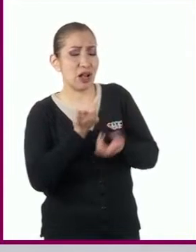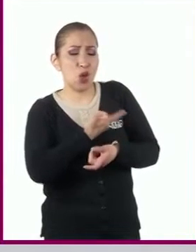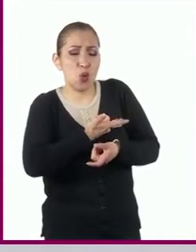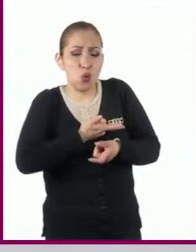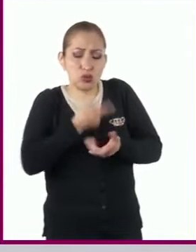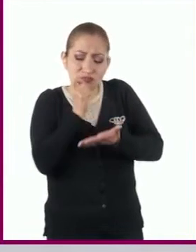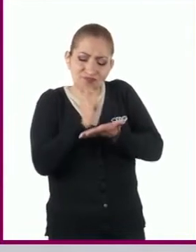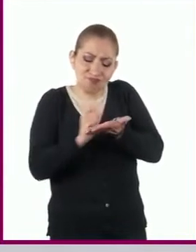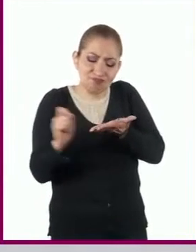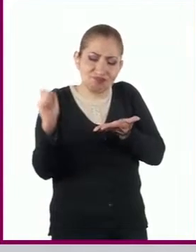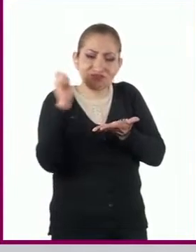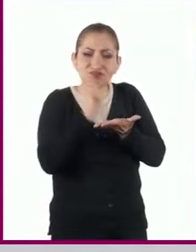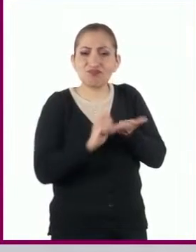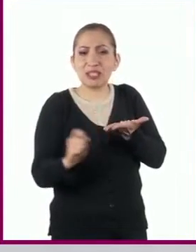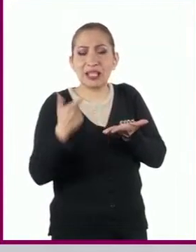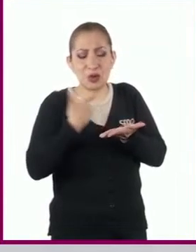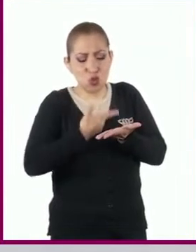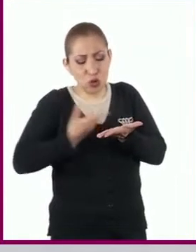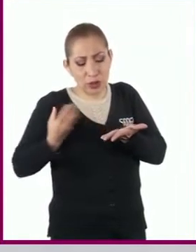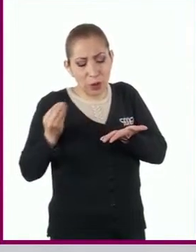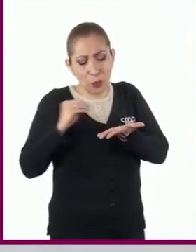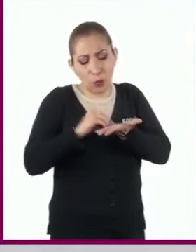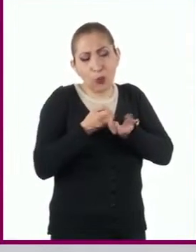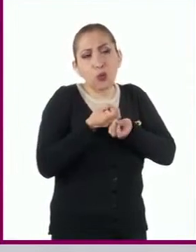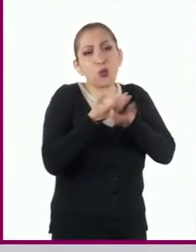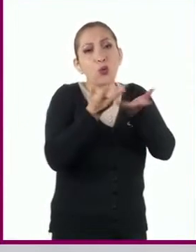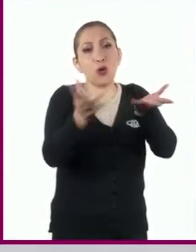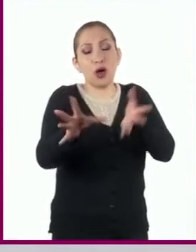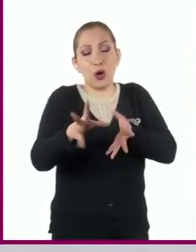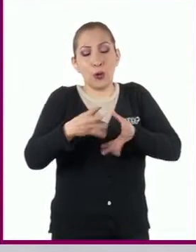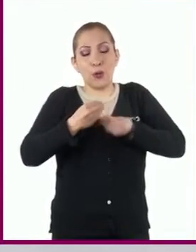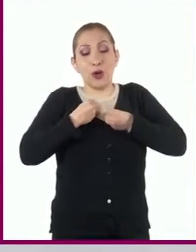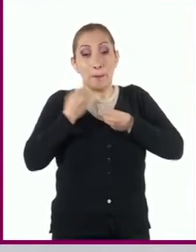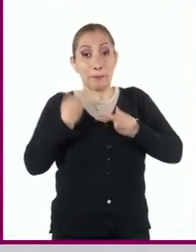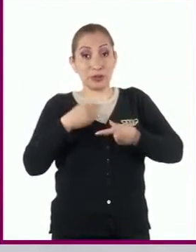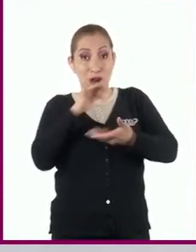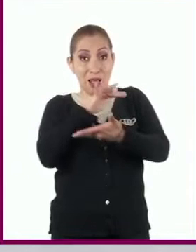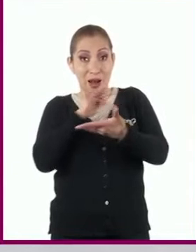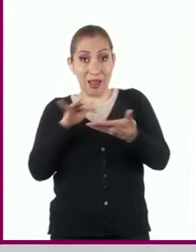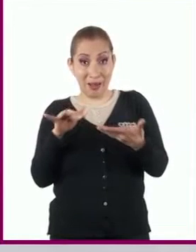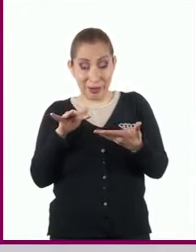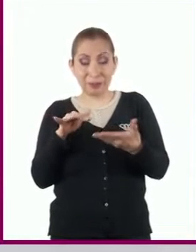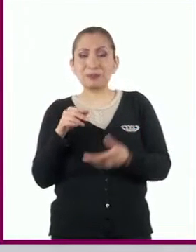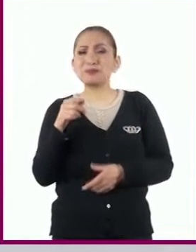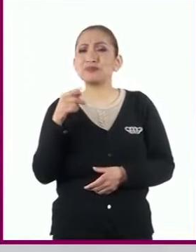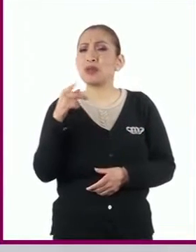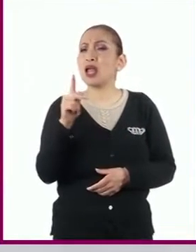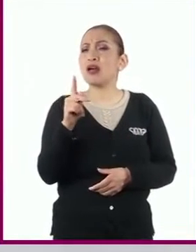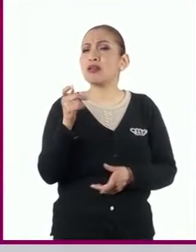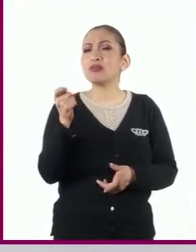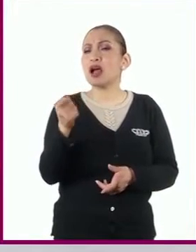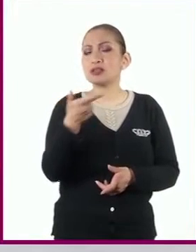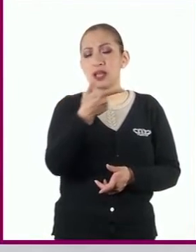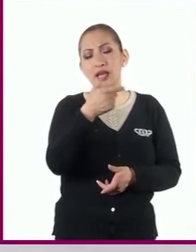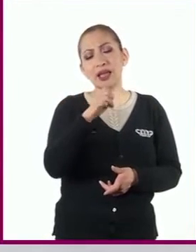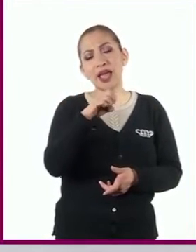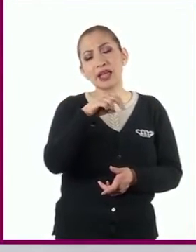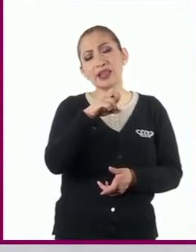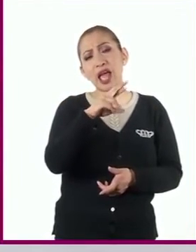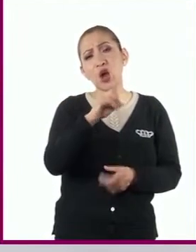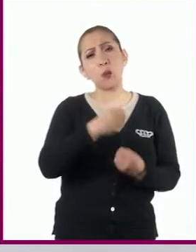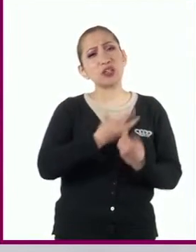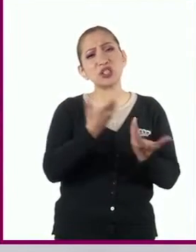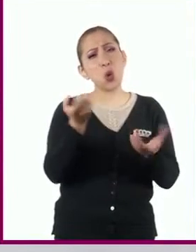enormemente la escritura y ese gozo nos lo transmite a nosotros, sus lectores. Pero, ¿a qué género pertenece